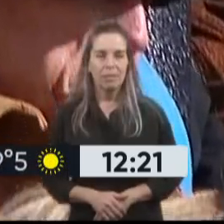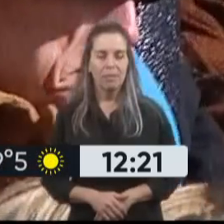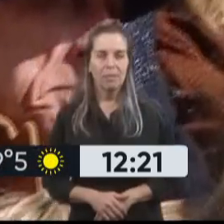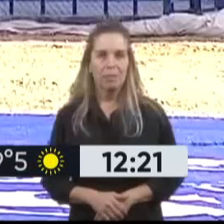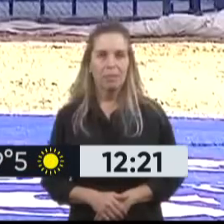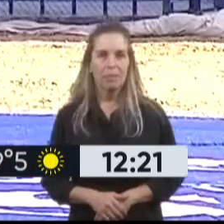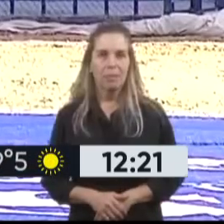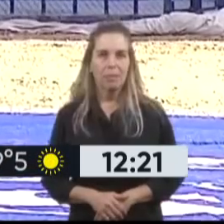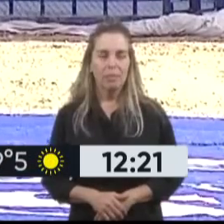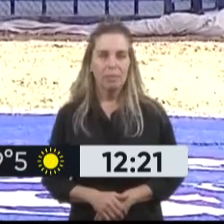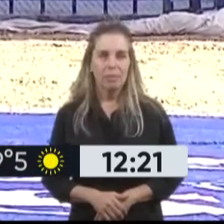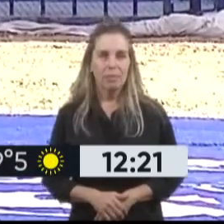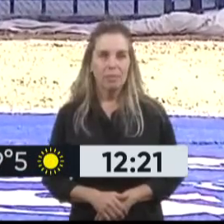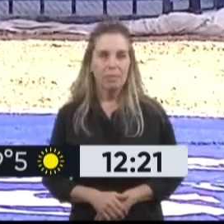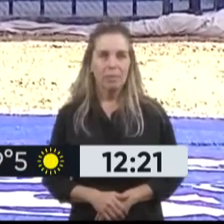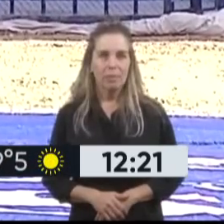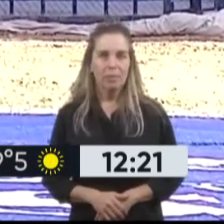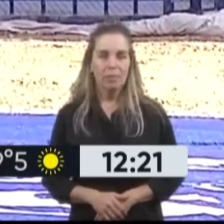Es más,